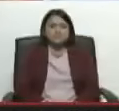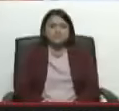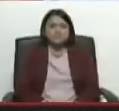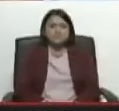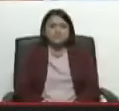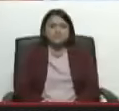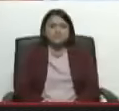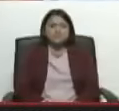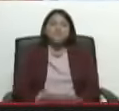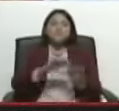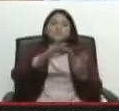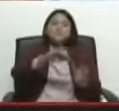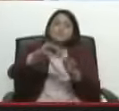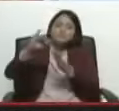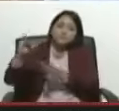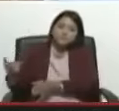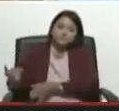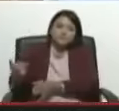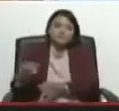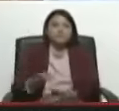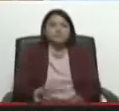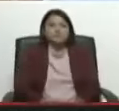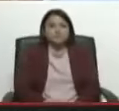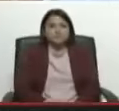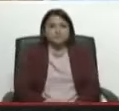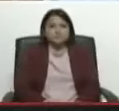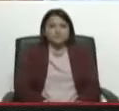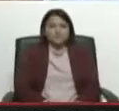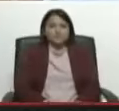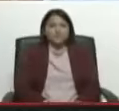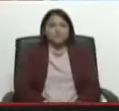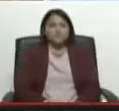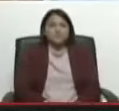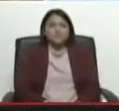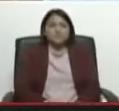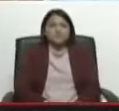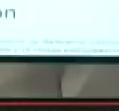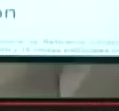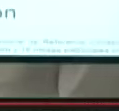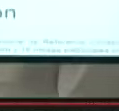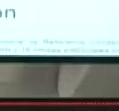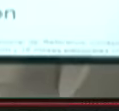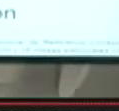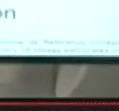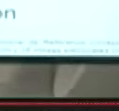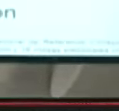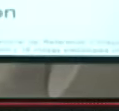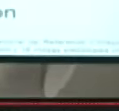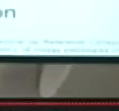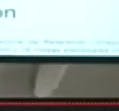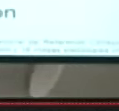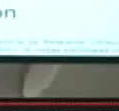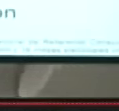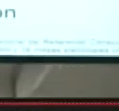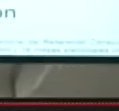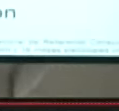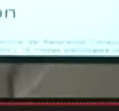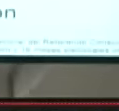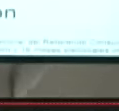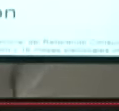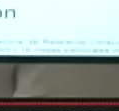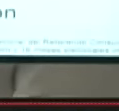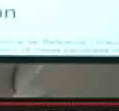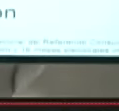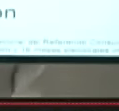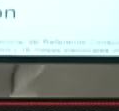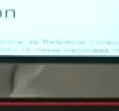La siguiente infraestructura electoral. Entidades federales o estados,